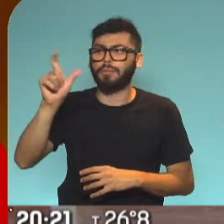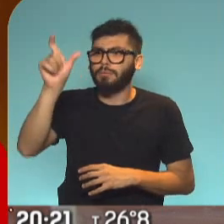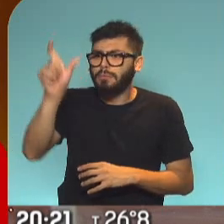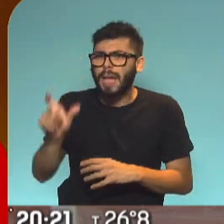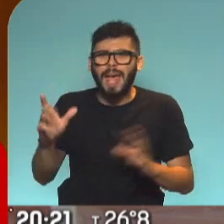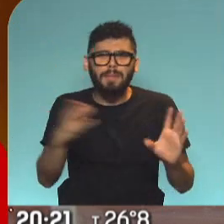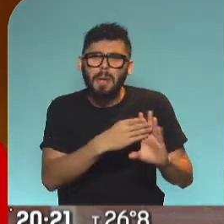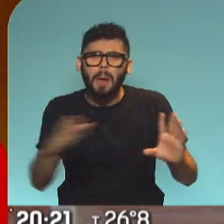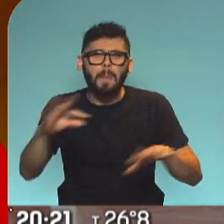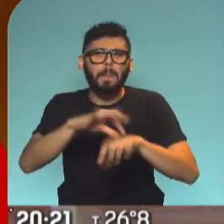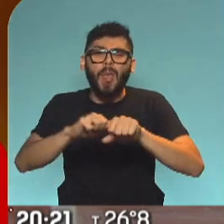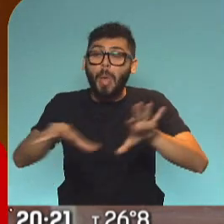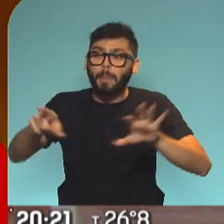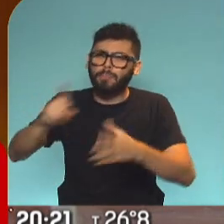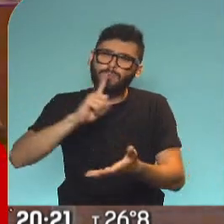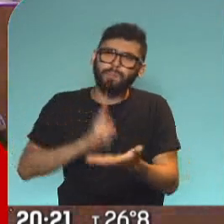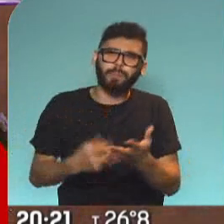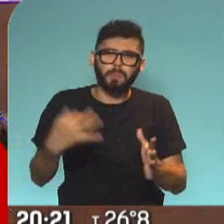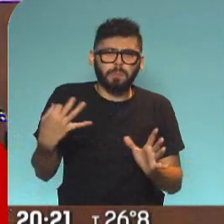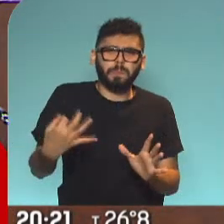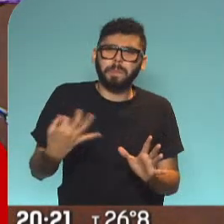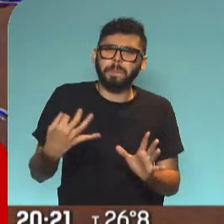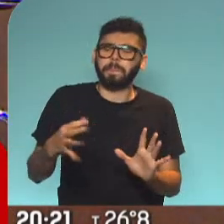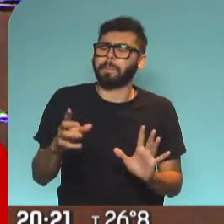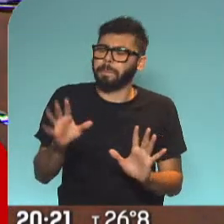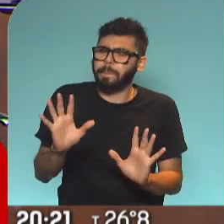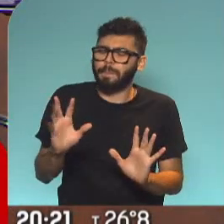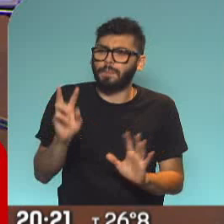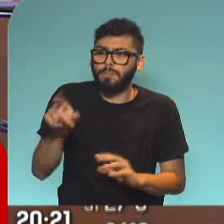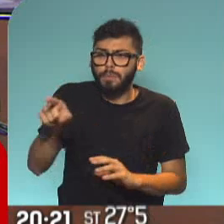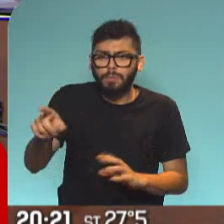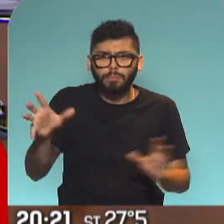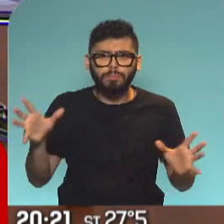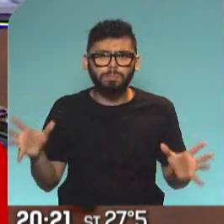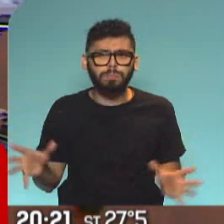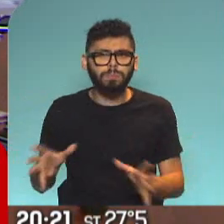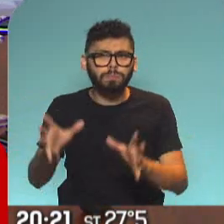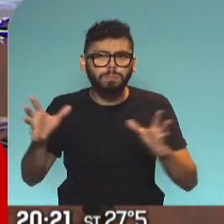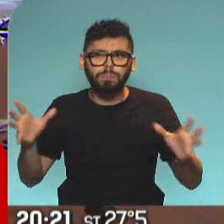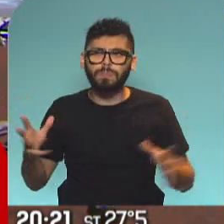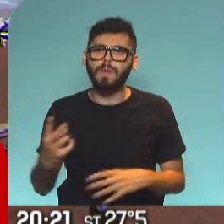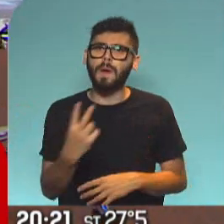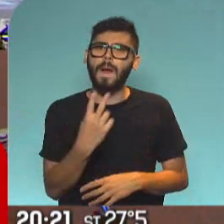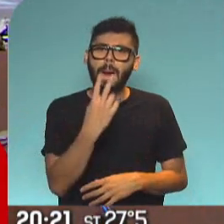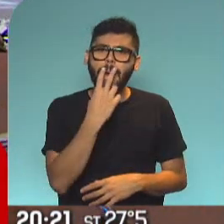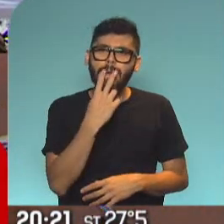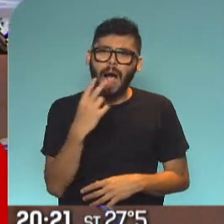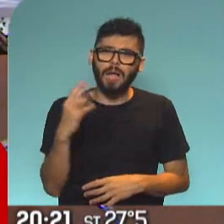mejores medidas, ¿no? Y que tiene un movimiento antivacuno, un movimiento neonazi cada vez